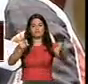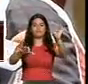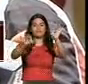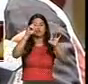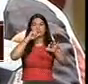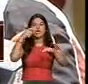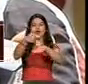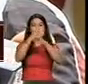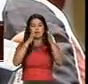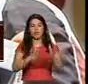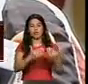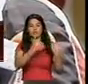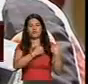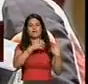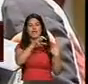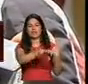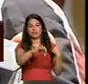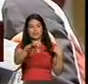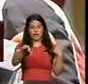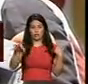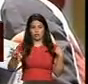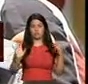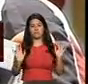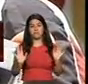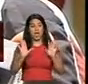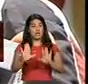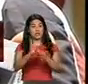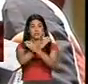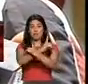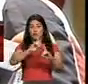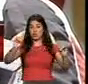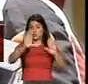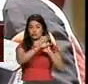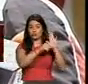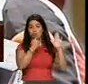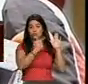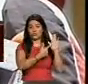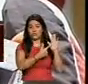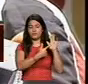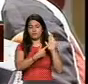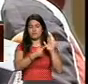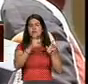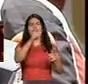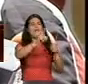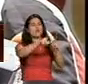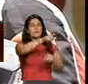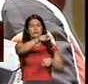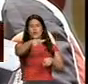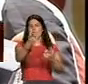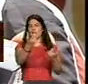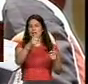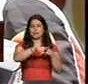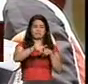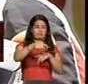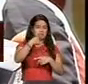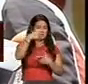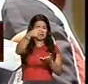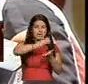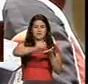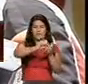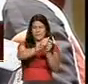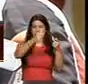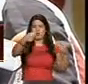y gobernadoras una democracia plena aquellos que se la pasan escribiendo diciendo aquí en el mundo